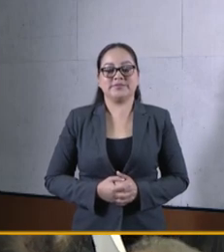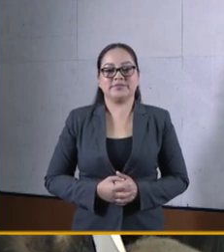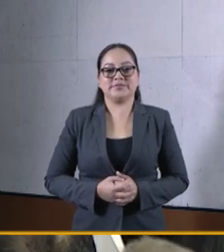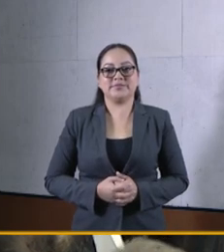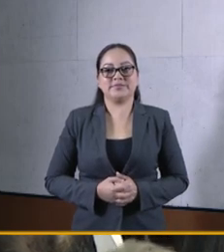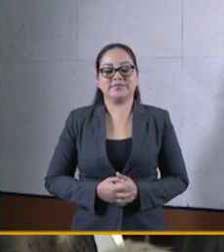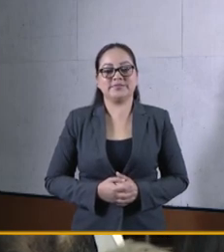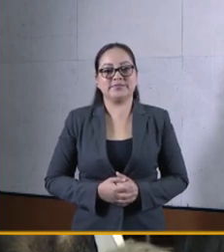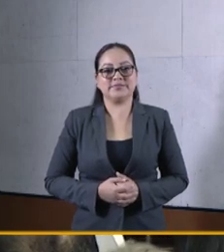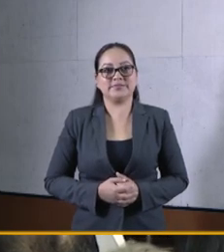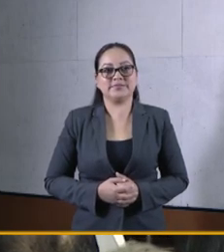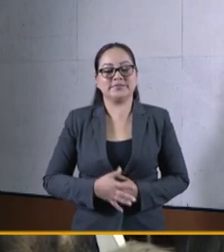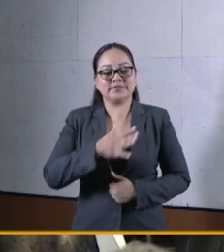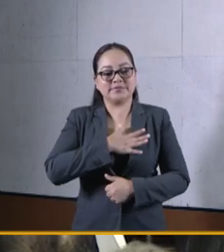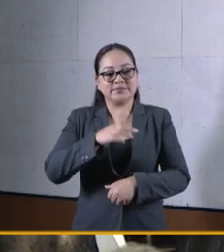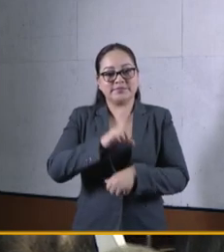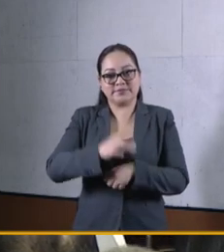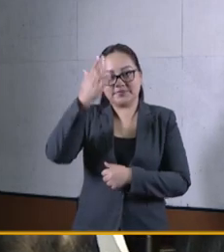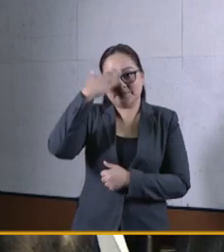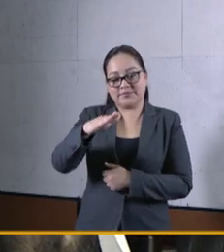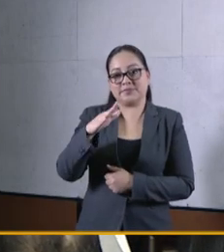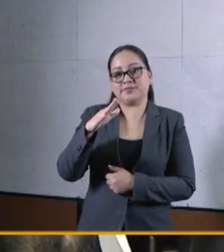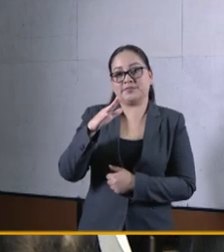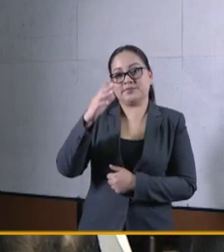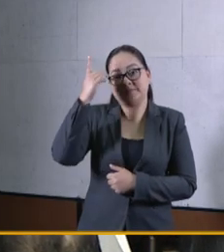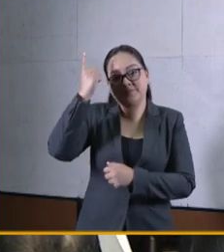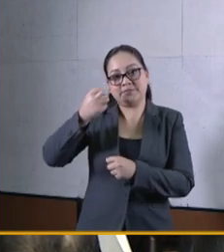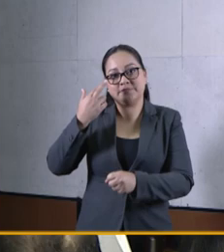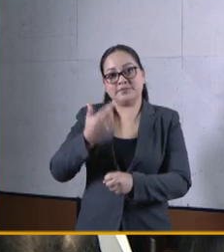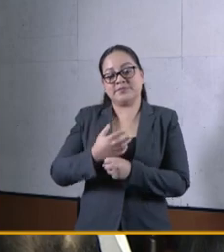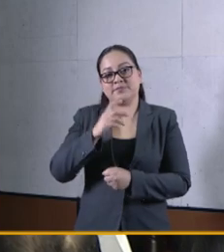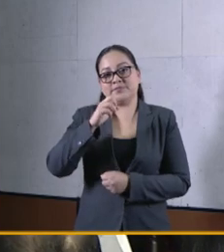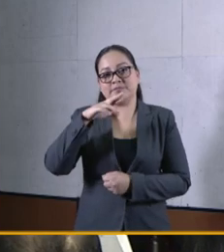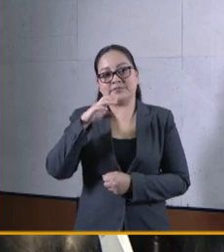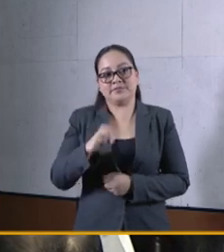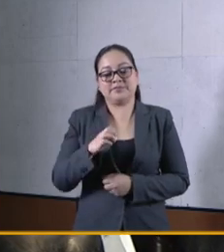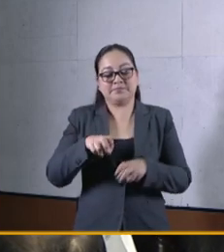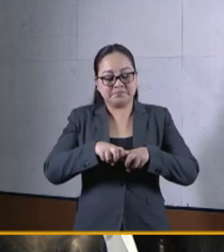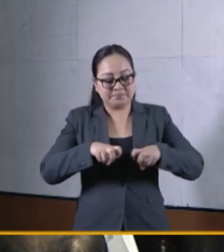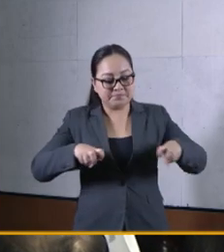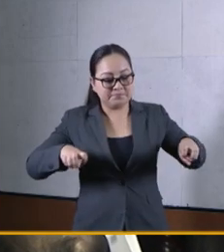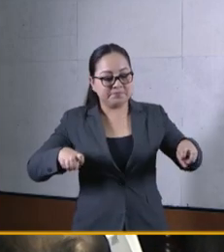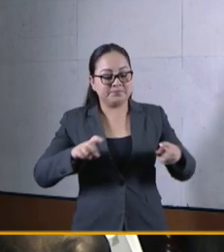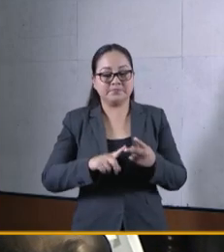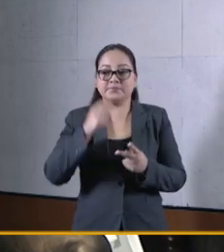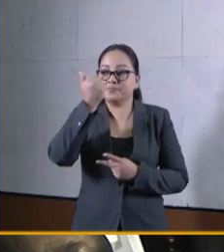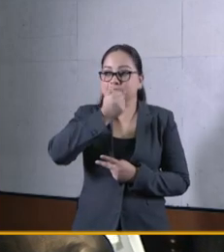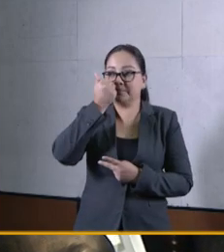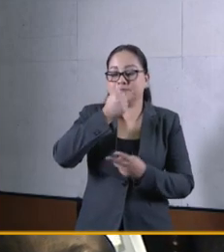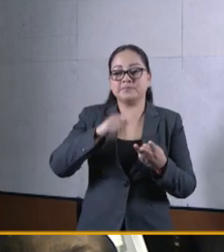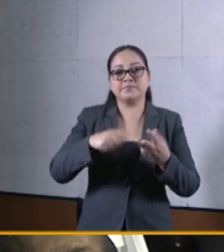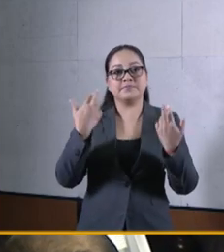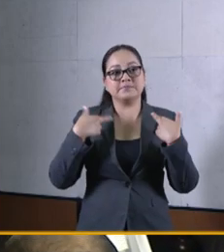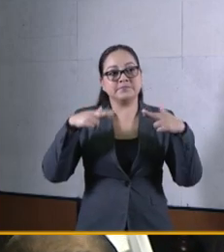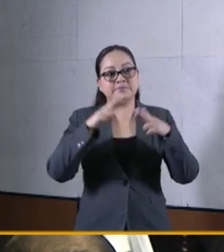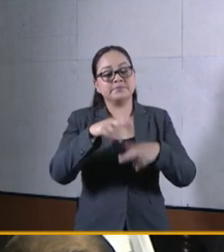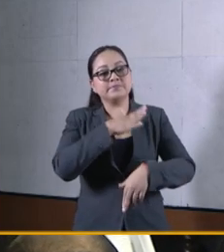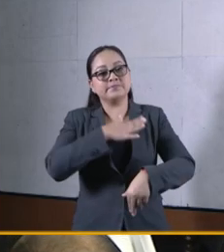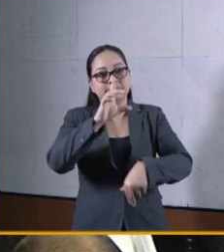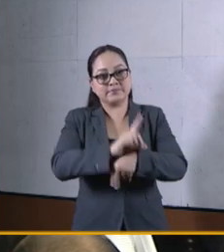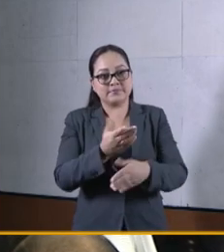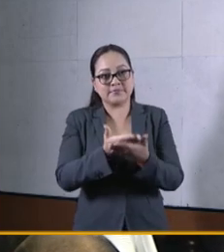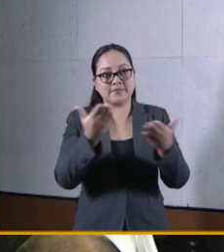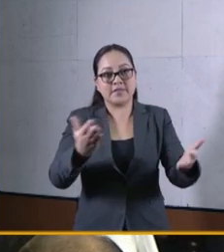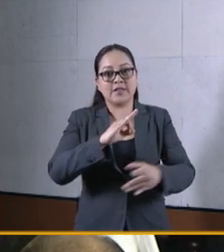muy buenos días señor rector doctor enrique grau bikers miembros del presídium alumnos y docentes quiero empezar